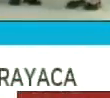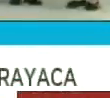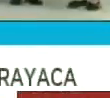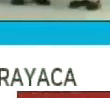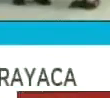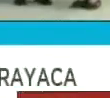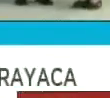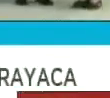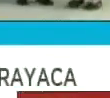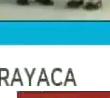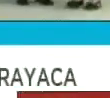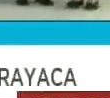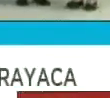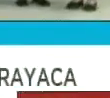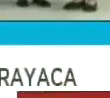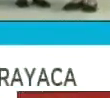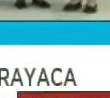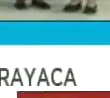tumbao.